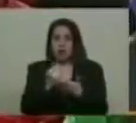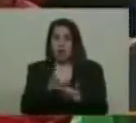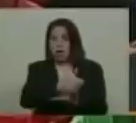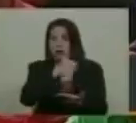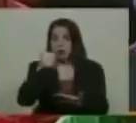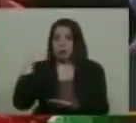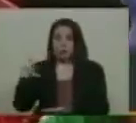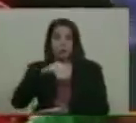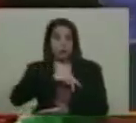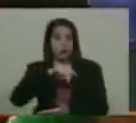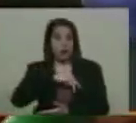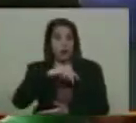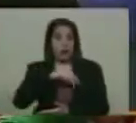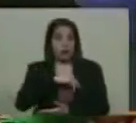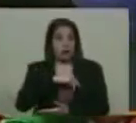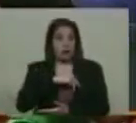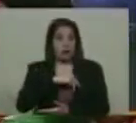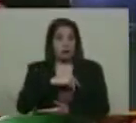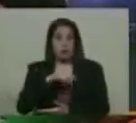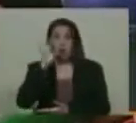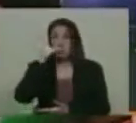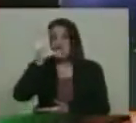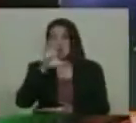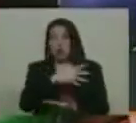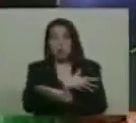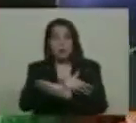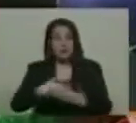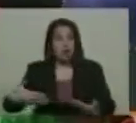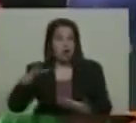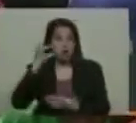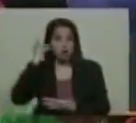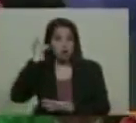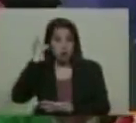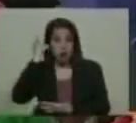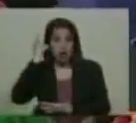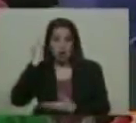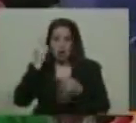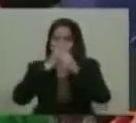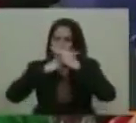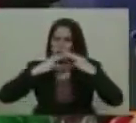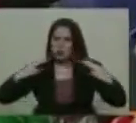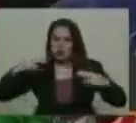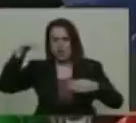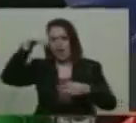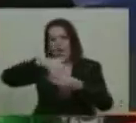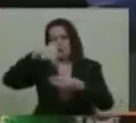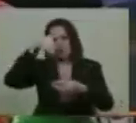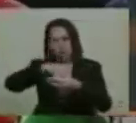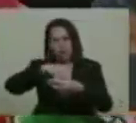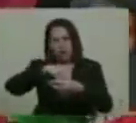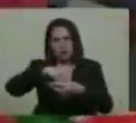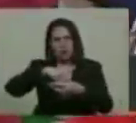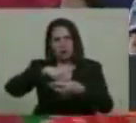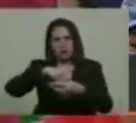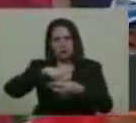patria por lo menos 5 millones de mujeres comprometidas a votar.